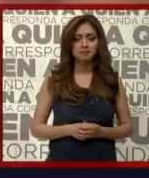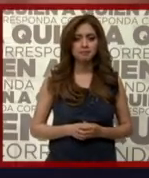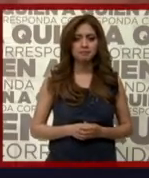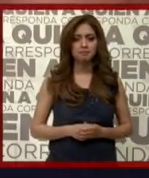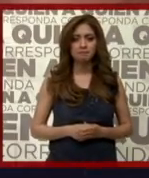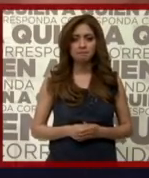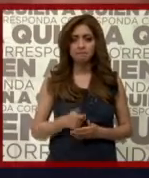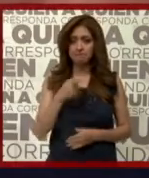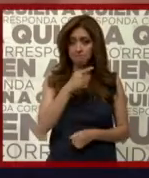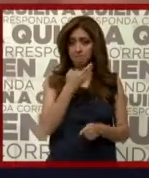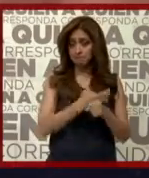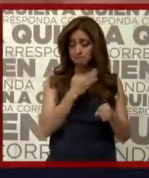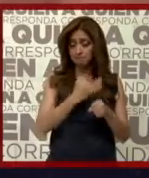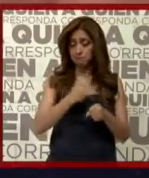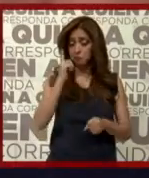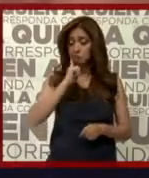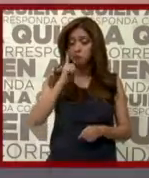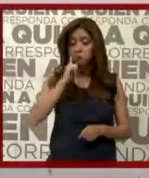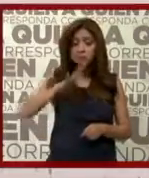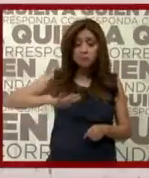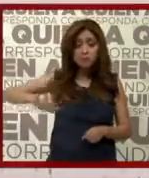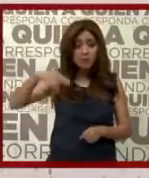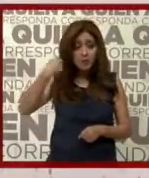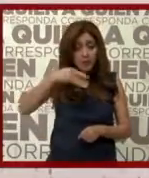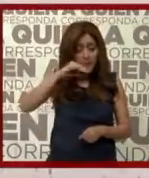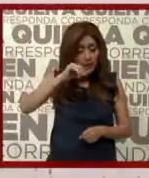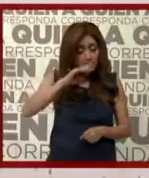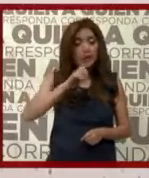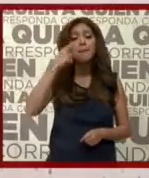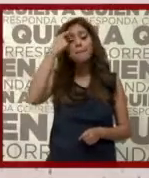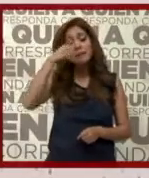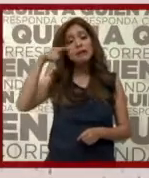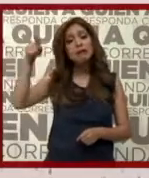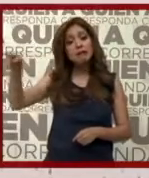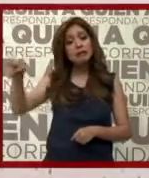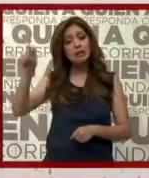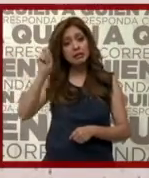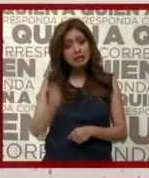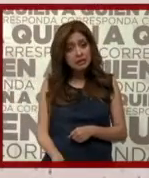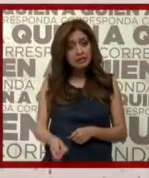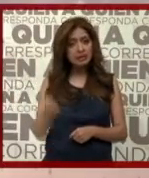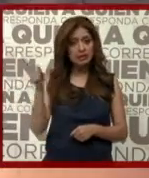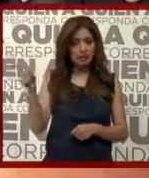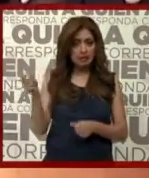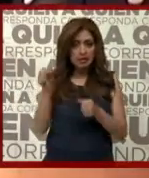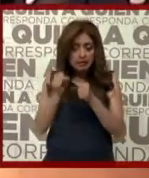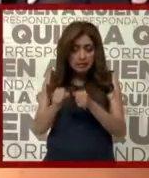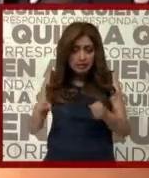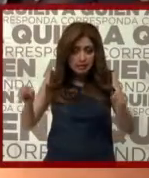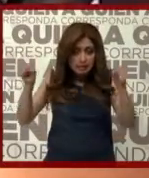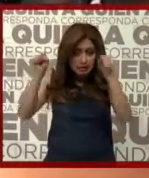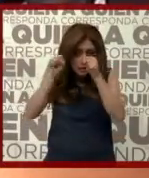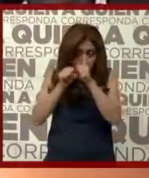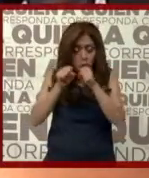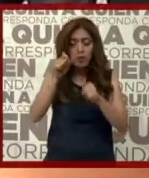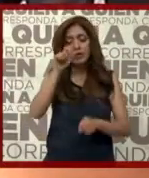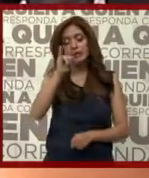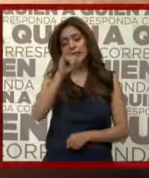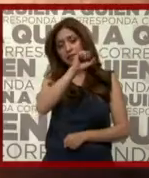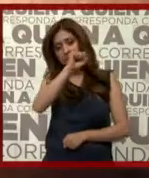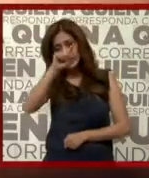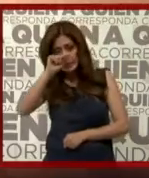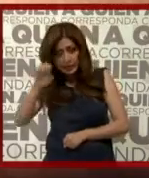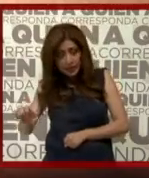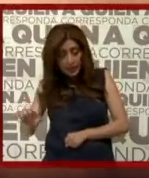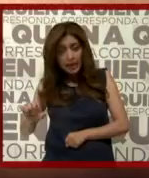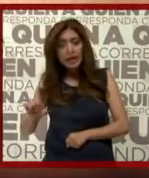vamos a presentar la historia de Maribel Ayala Ramírez, quien lucha para que la delegación del Instituto de Seguridad y Servicios Sociales de los Trabajadores del Estado,